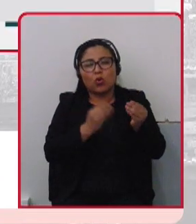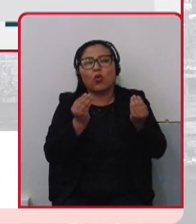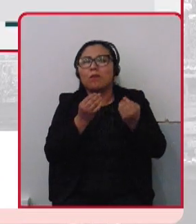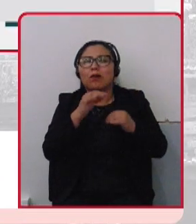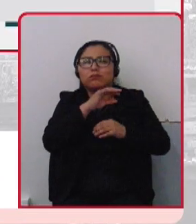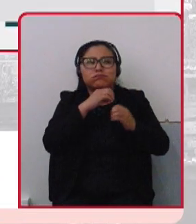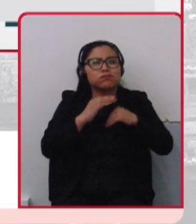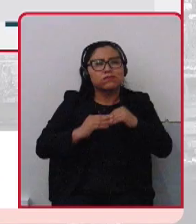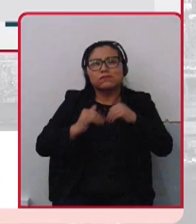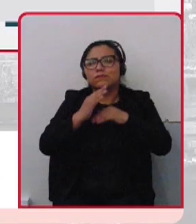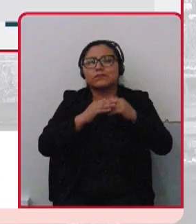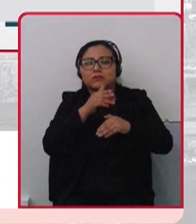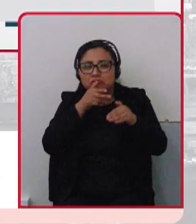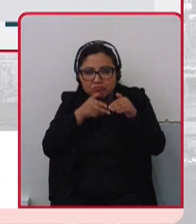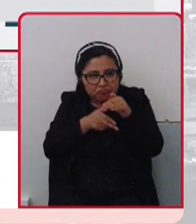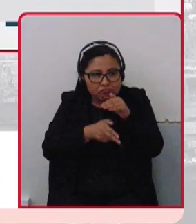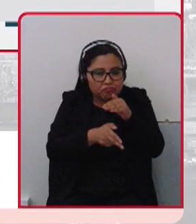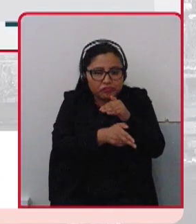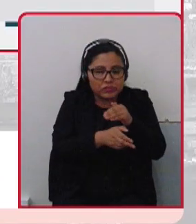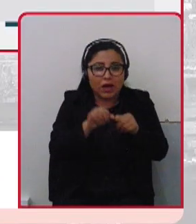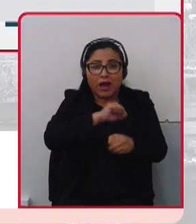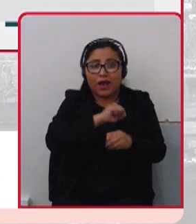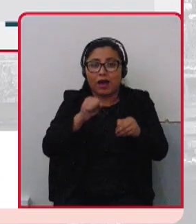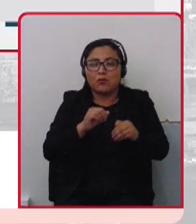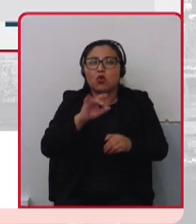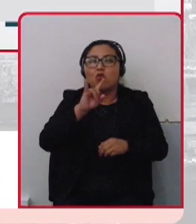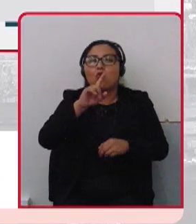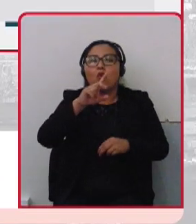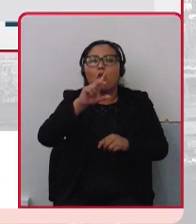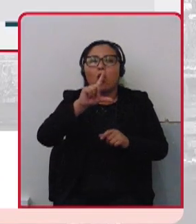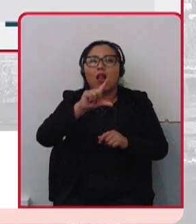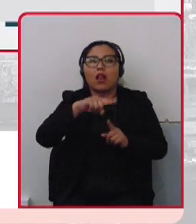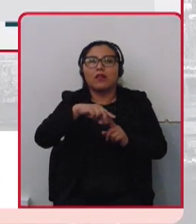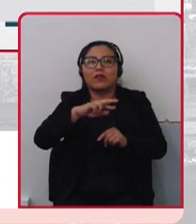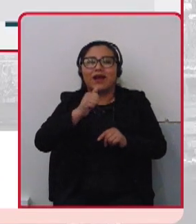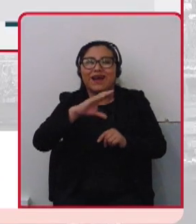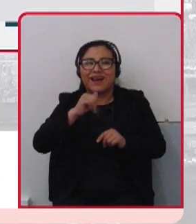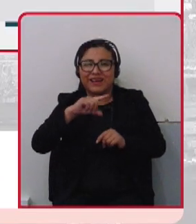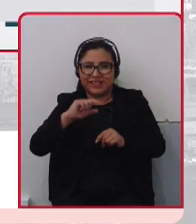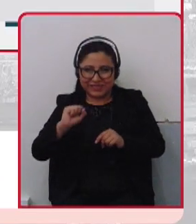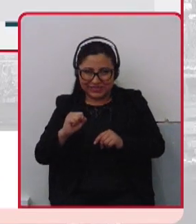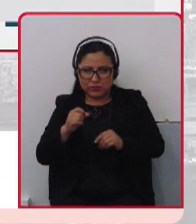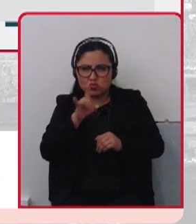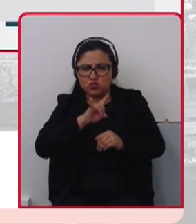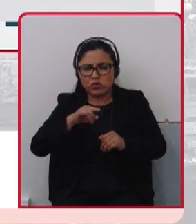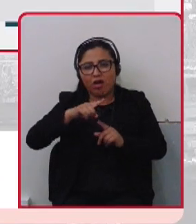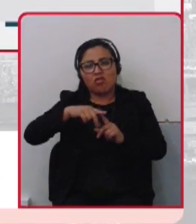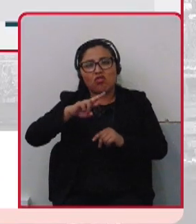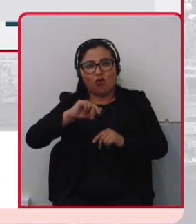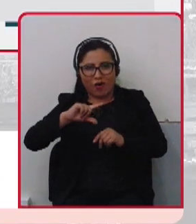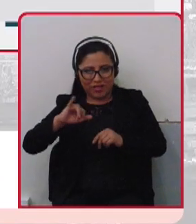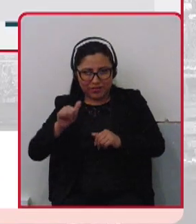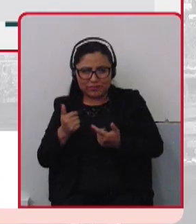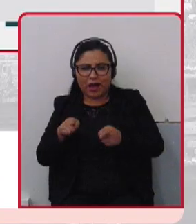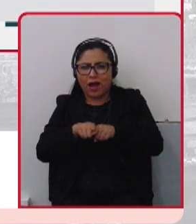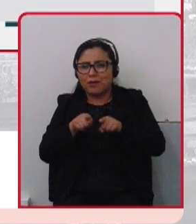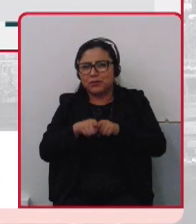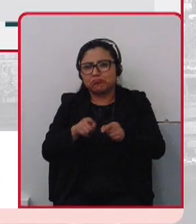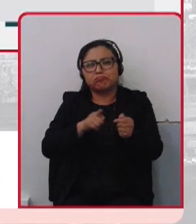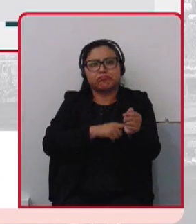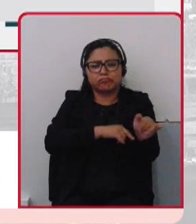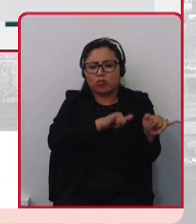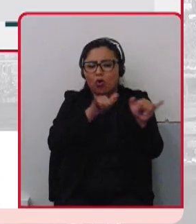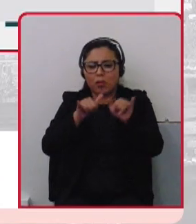de acarreo con camiones de ultraclass asistidos por el sistema trolley, pero en su variante constructiva tradicional de drill and